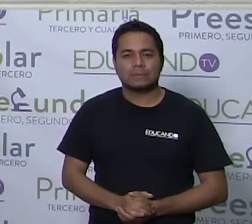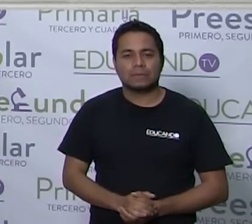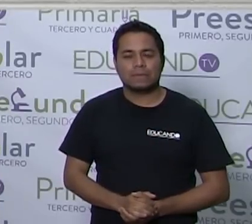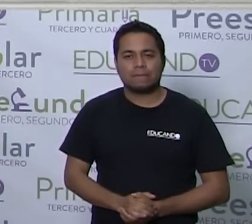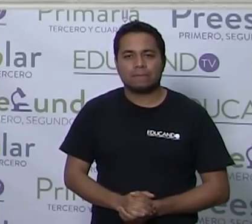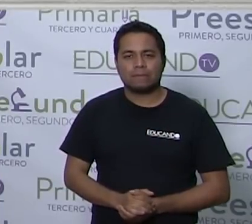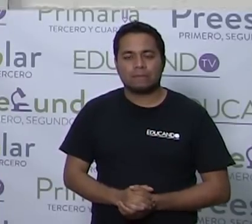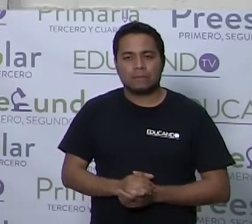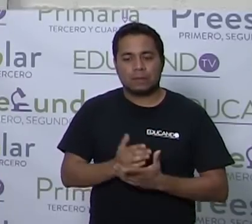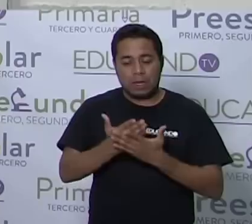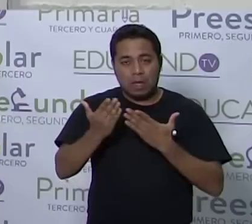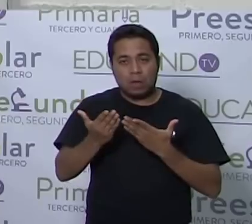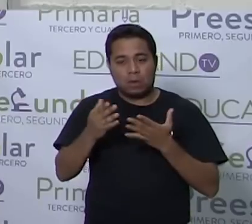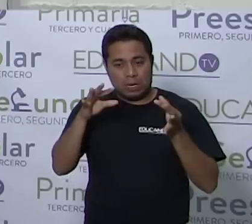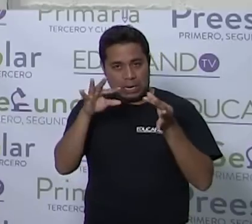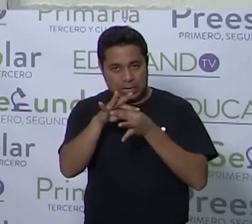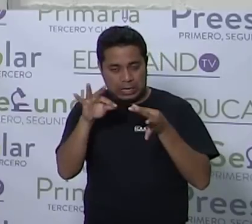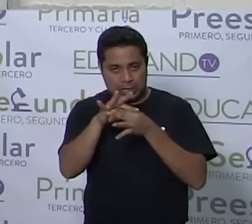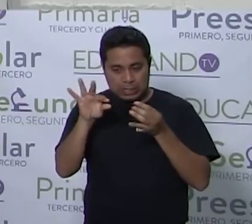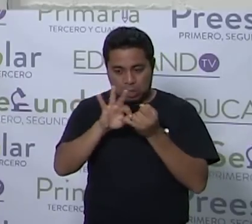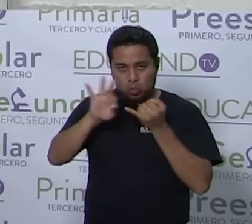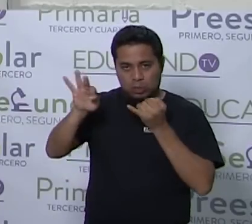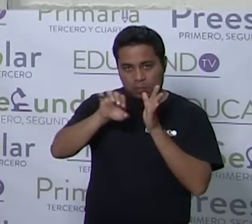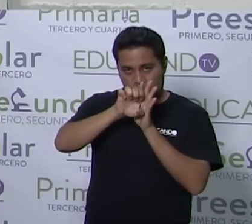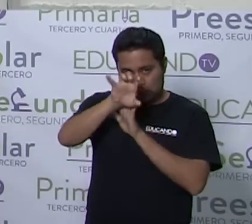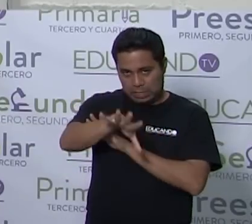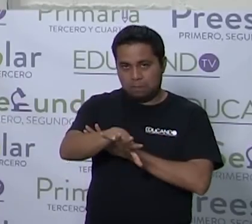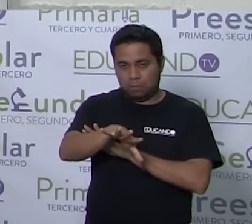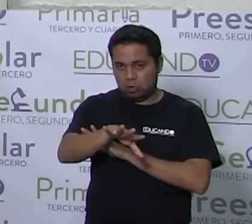a explicar el último ejemplo.